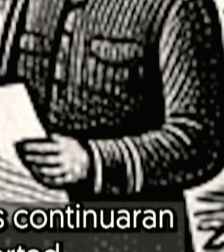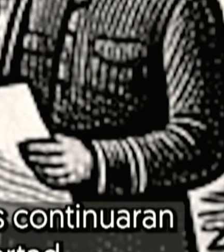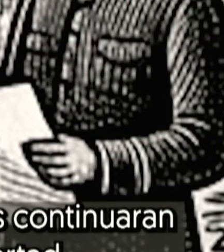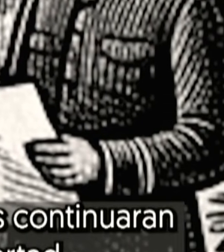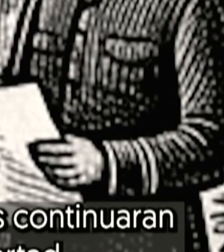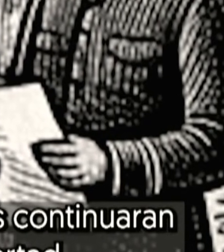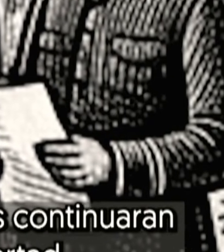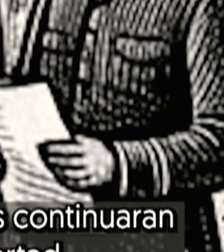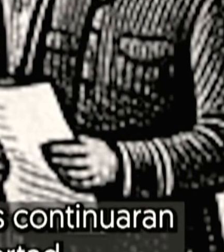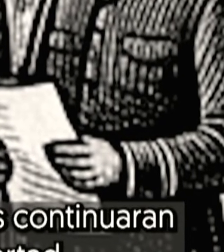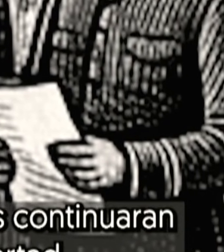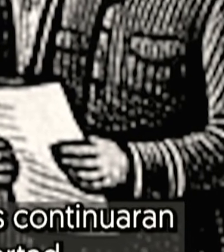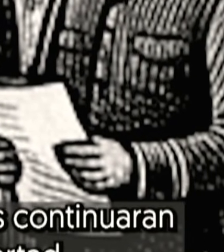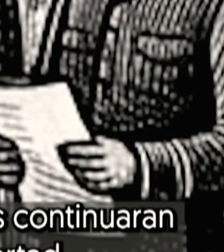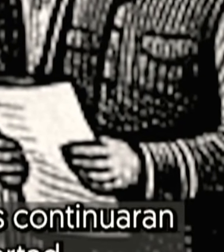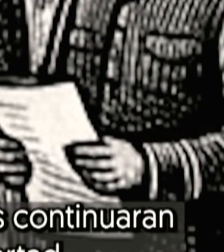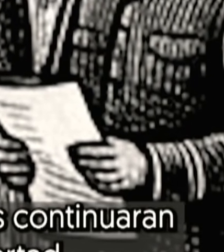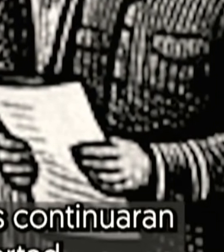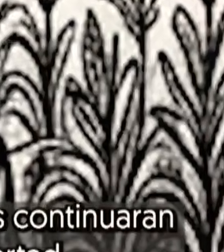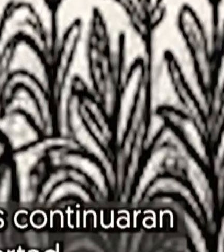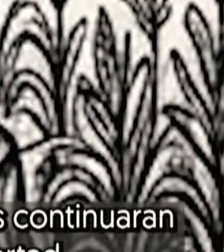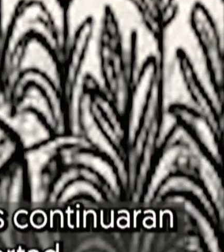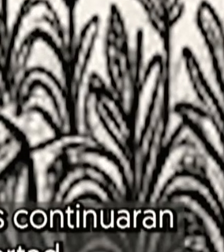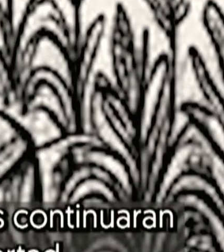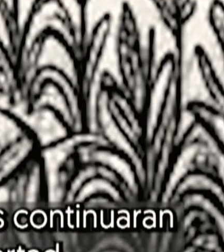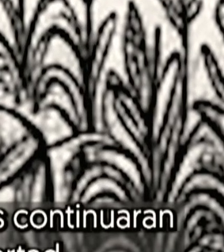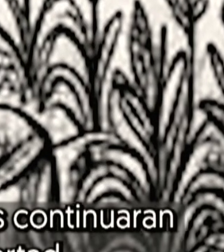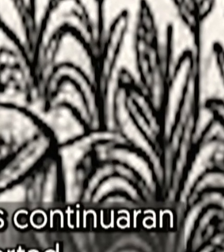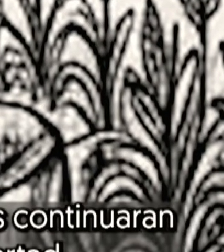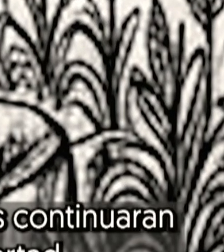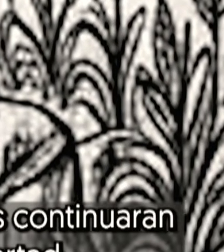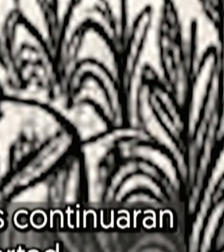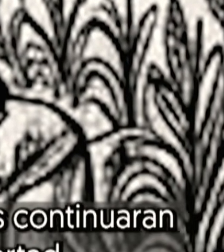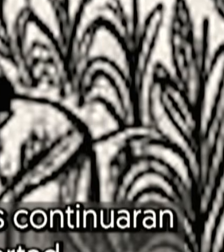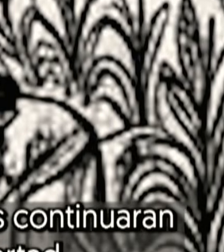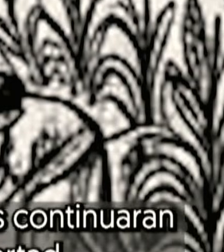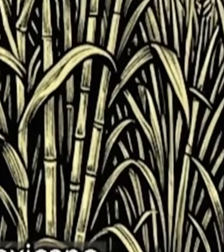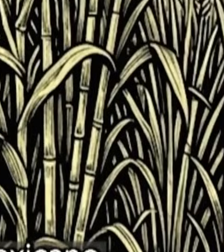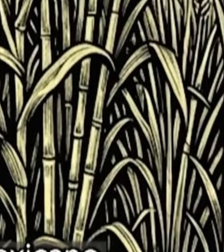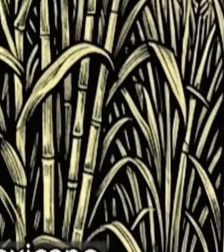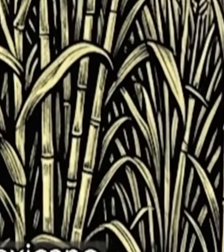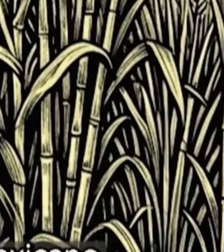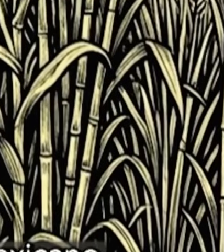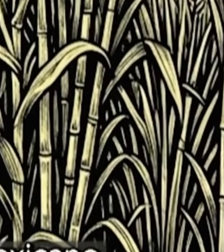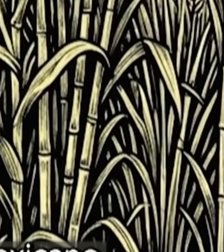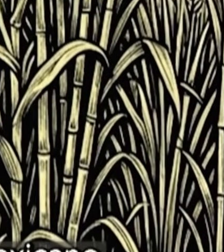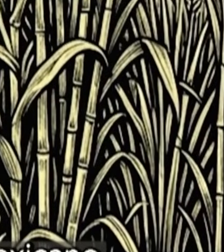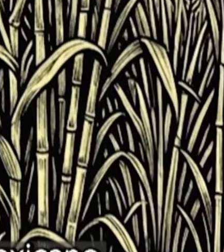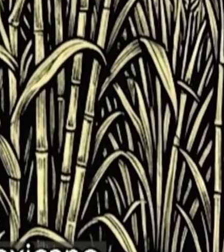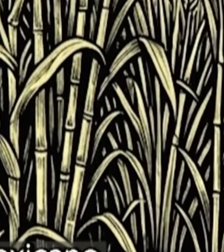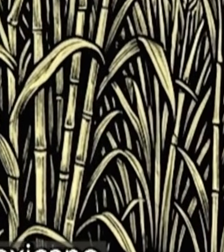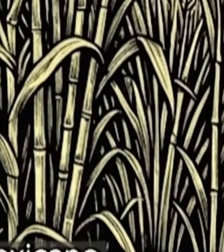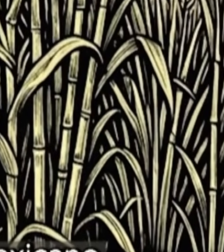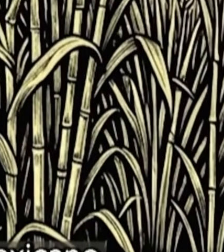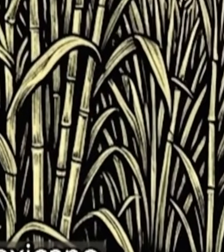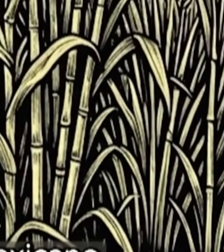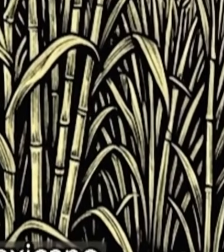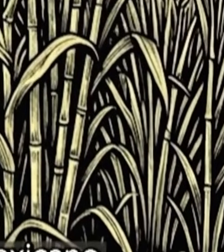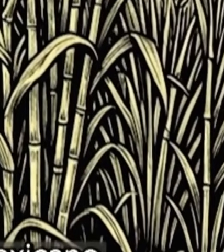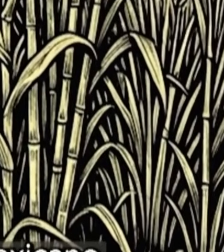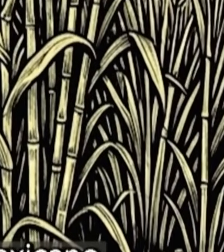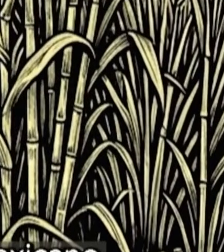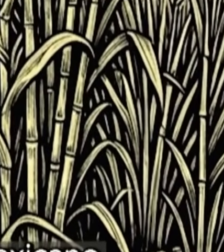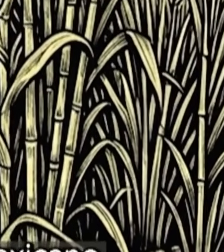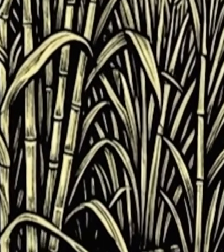otros pueblos continuaran luchando por la tierra, la justicia y la libertad, valores fundamentales del